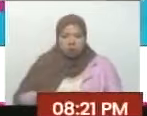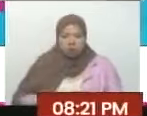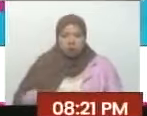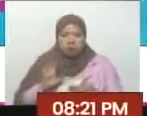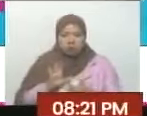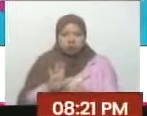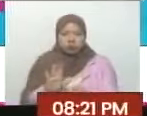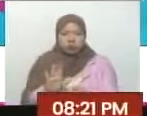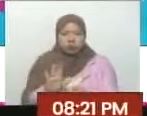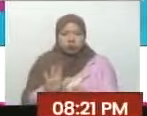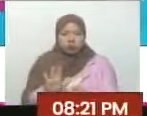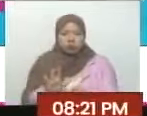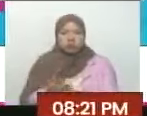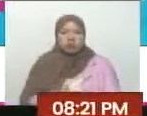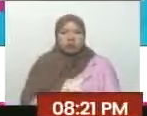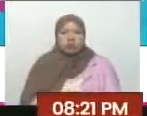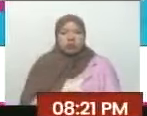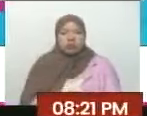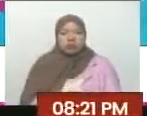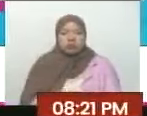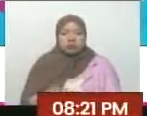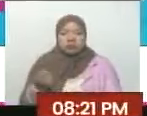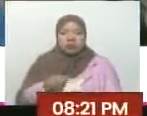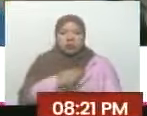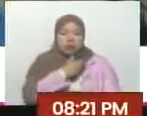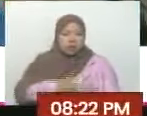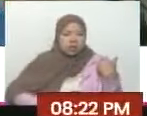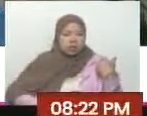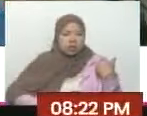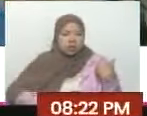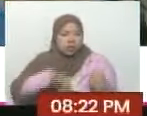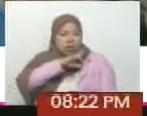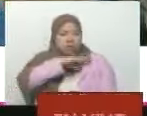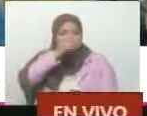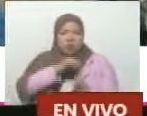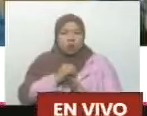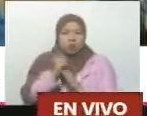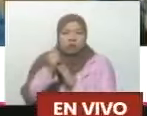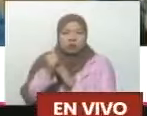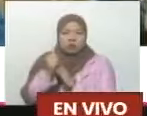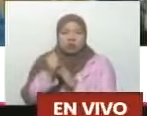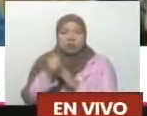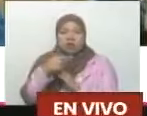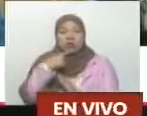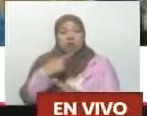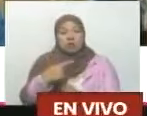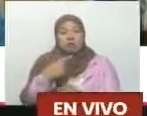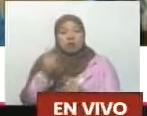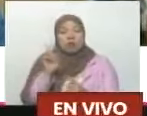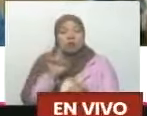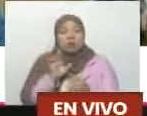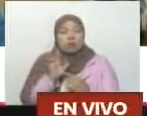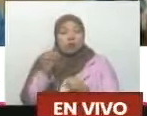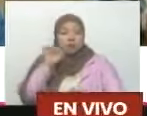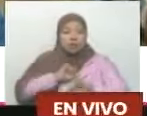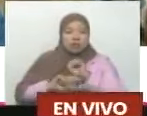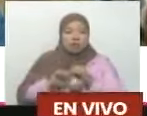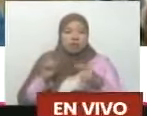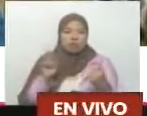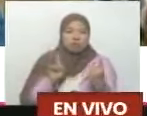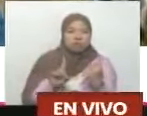puso su cuerpo, agarró su bastón de mando de presidente, lo retó, lo enfrentó y luego el